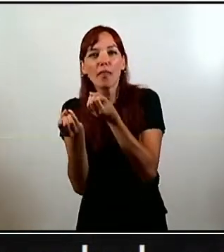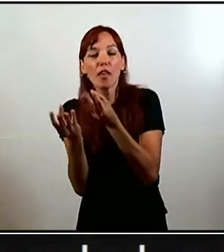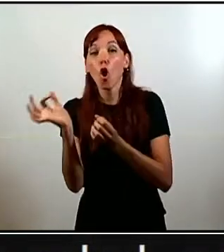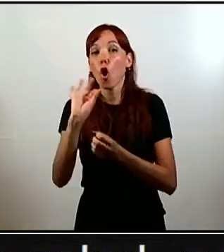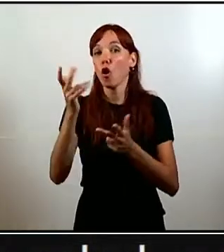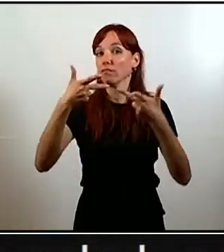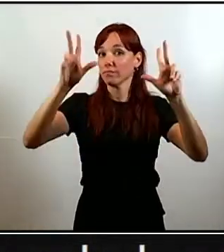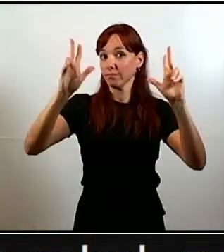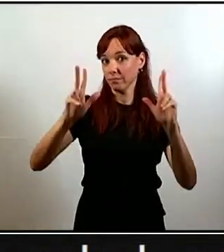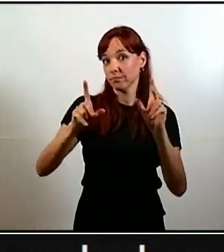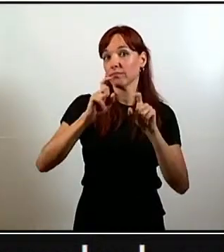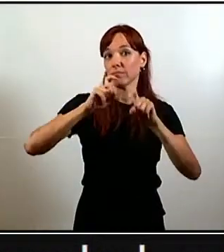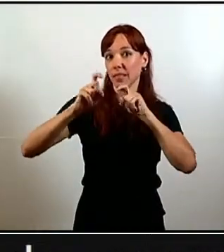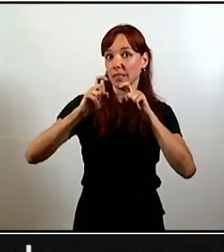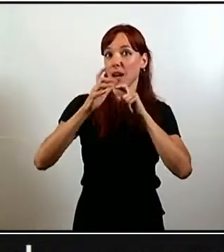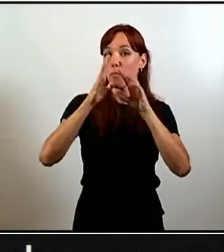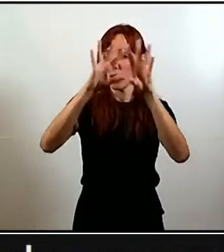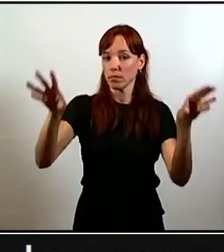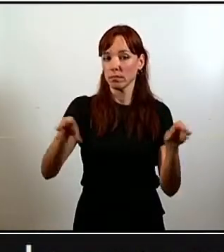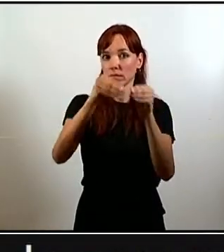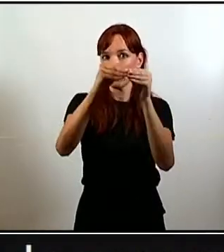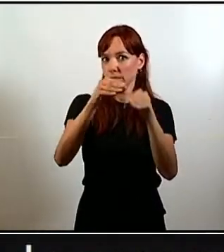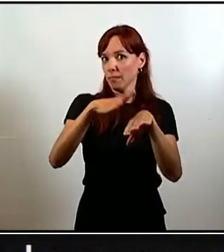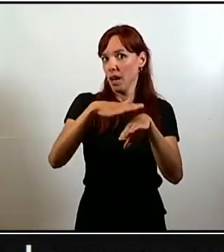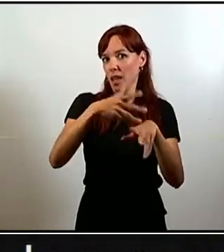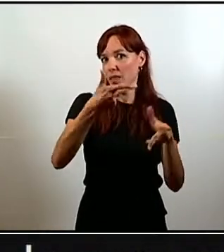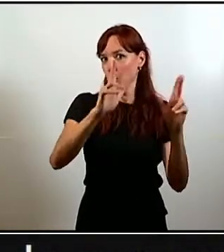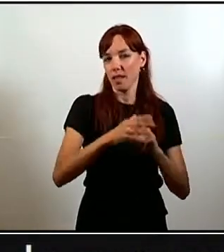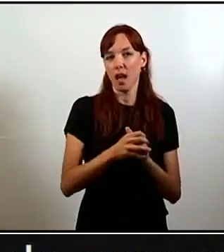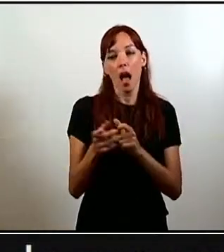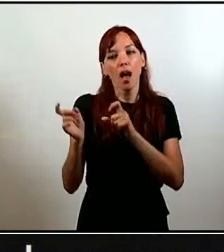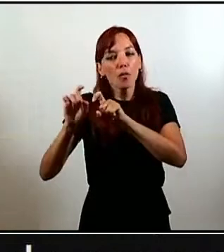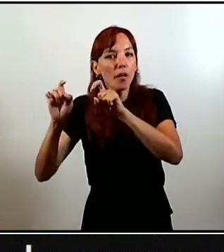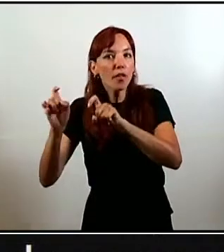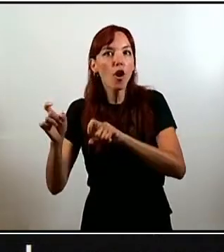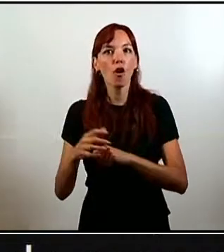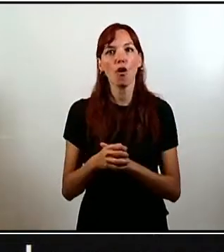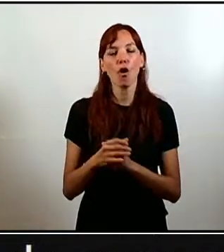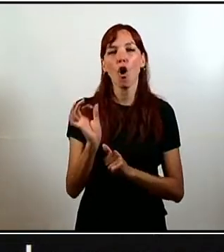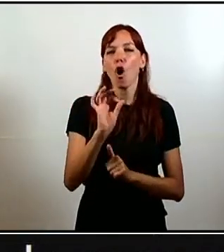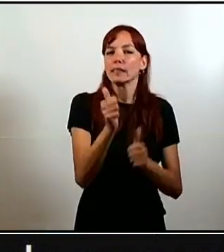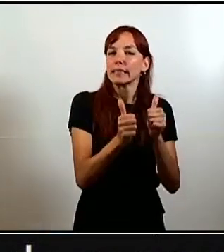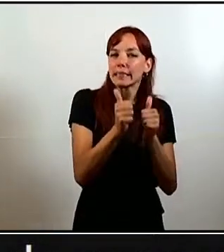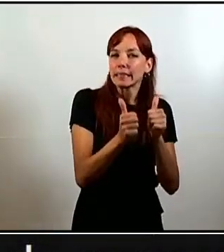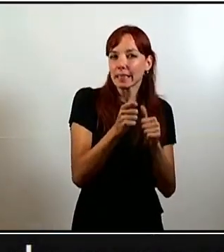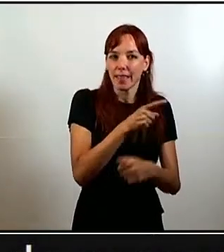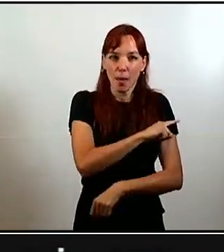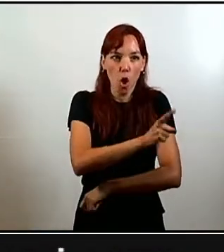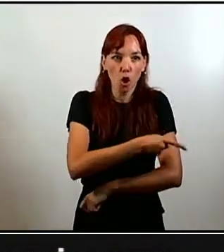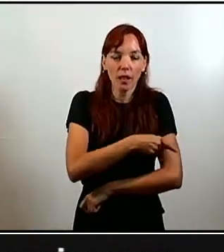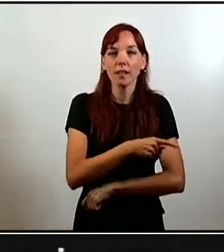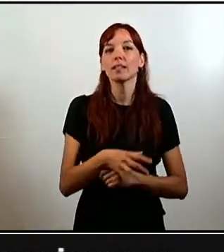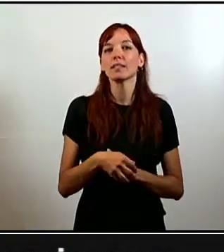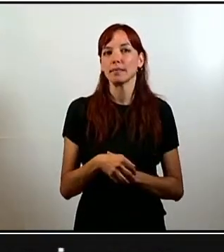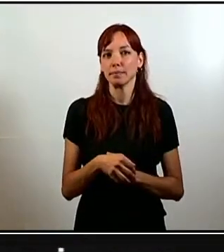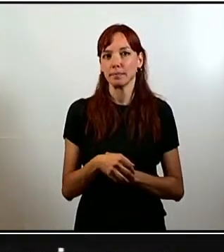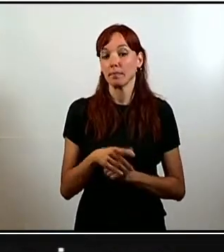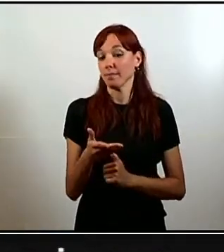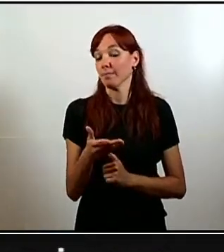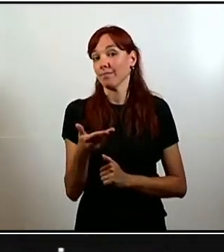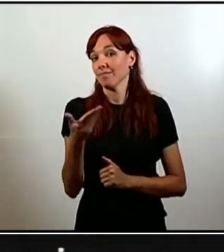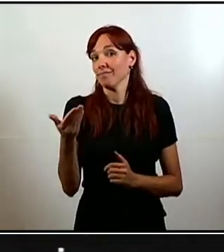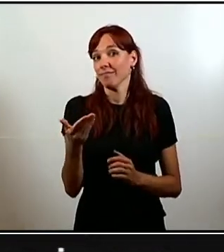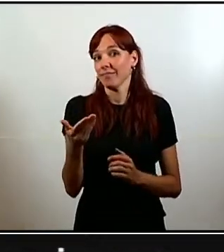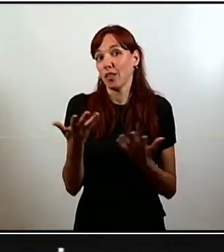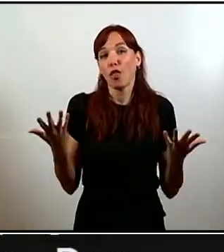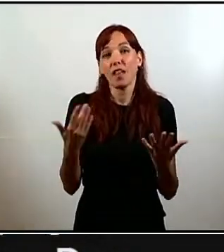como base democrática, a la educación, a la pujanza deportiva y dinamizadora de nuestro territorio. Por tanto,